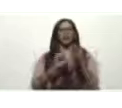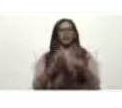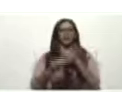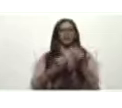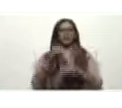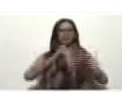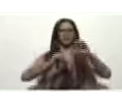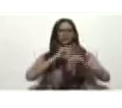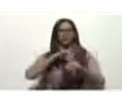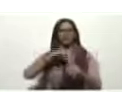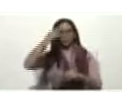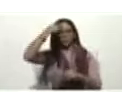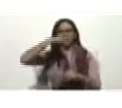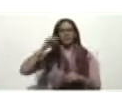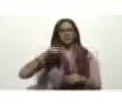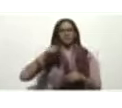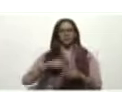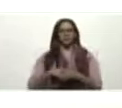que nuestro pueblo requiere.